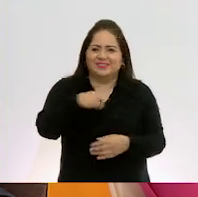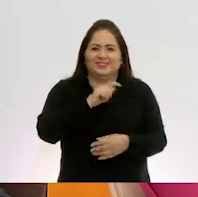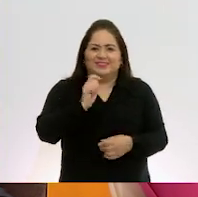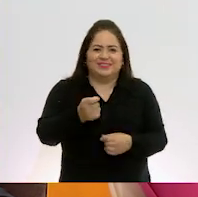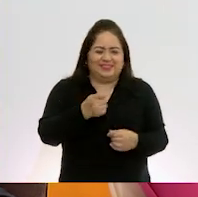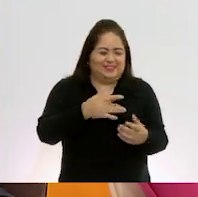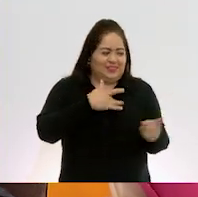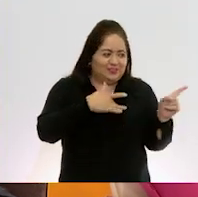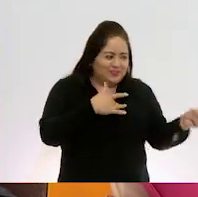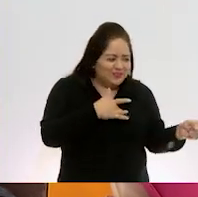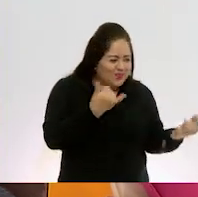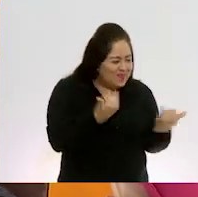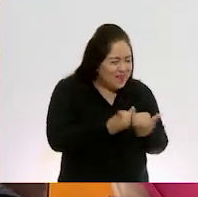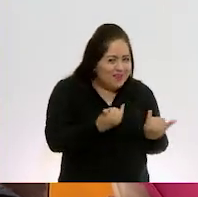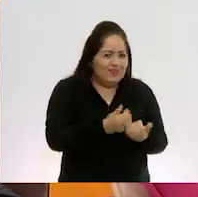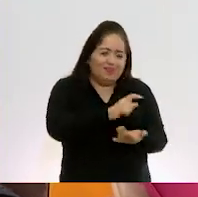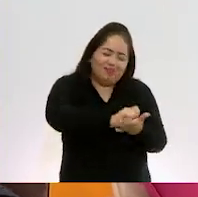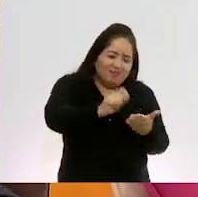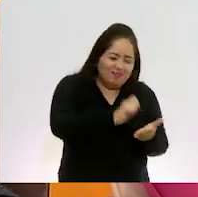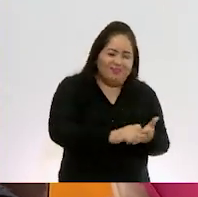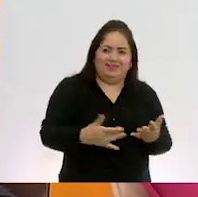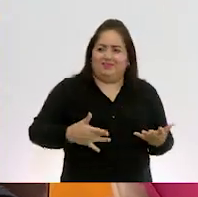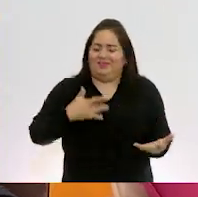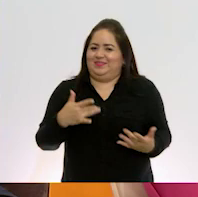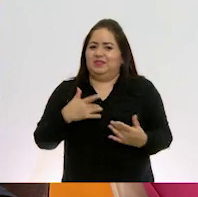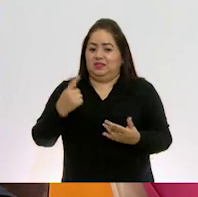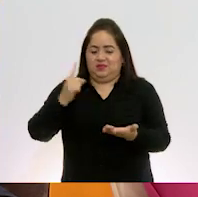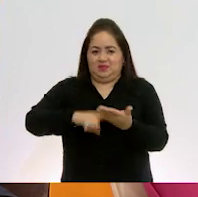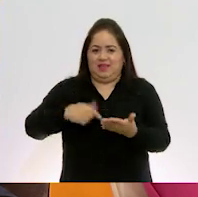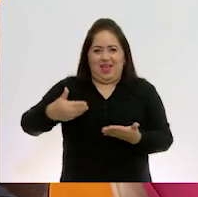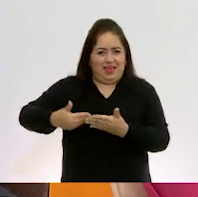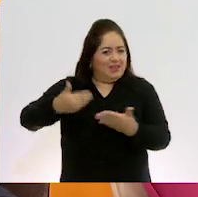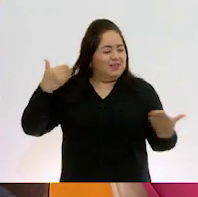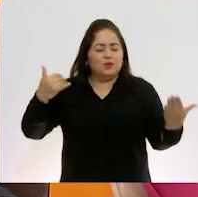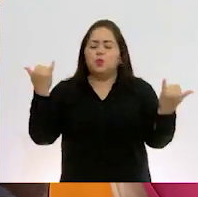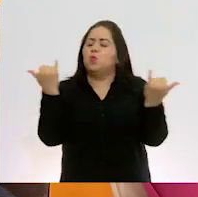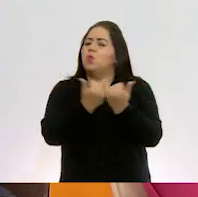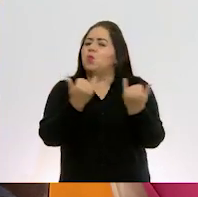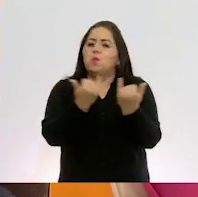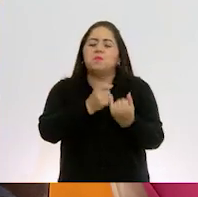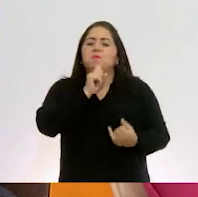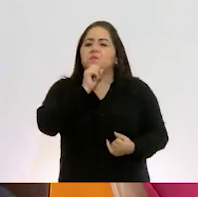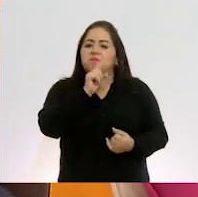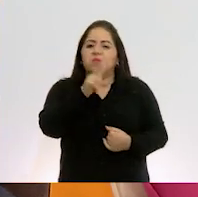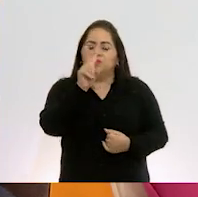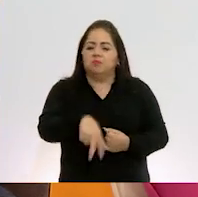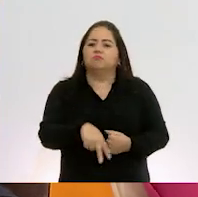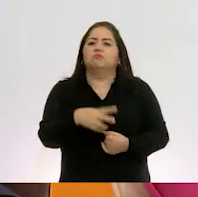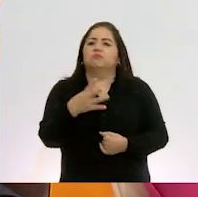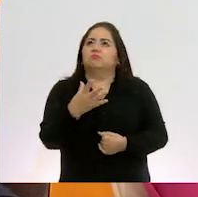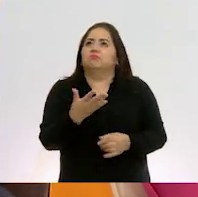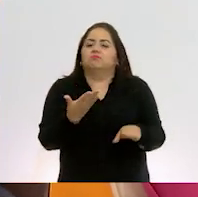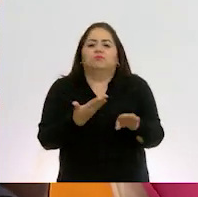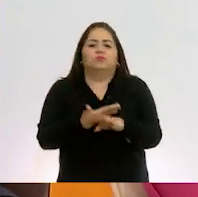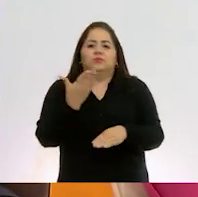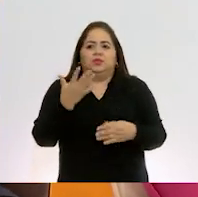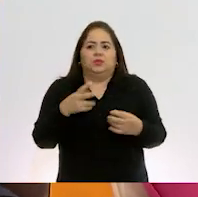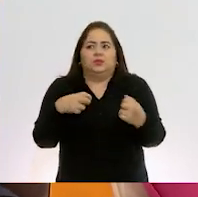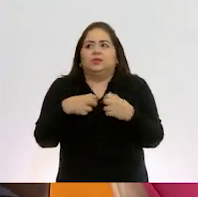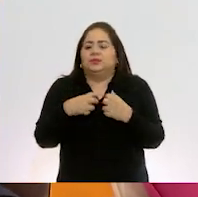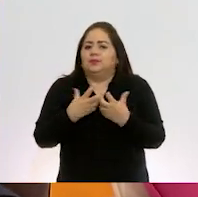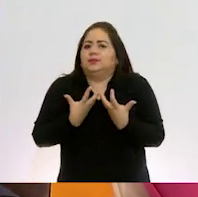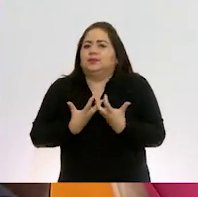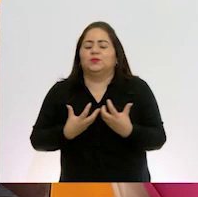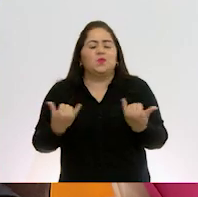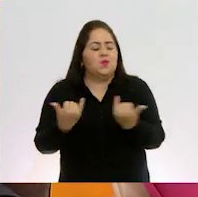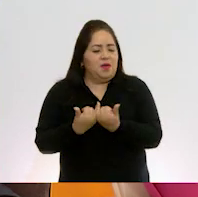Frank, por lo que tú sentiste también en tu diario, porque lo que yo sentí hace ratito también fue muy, muy, muy frustrante todo lo que